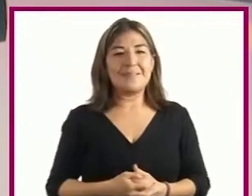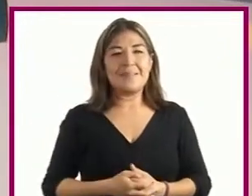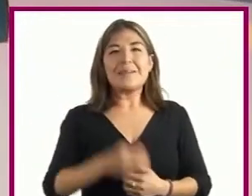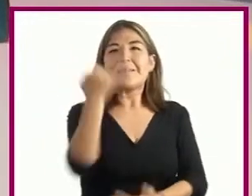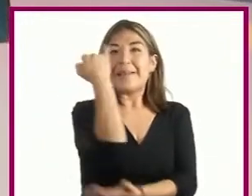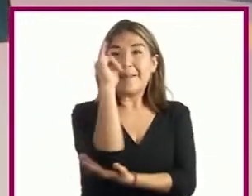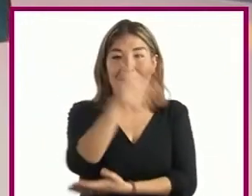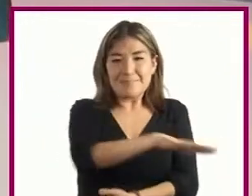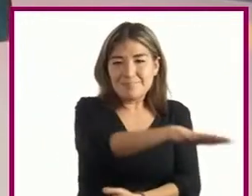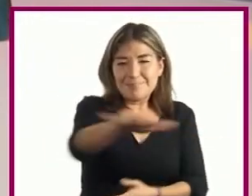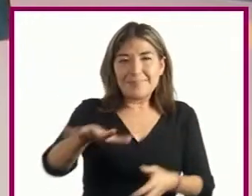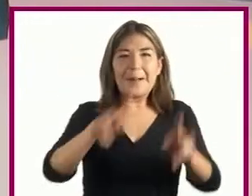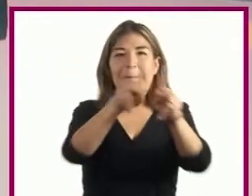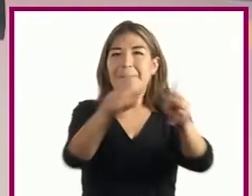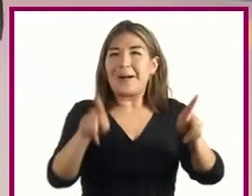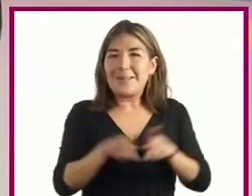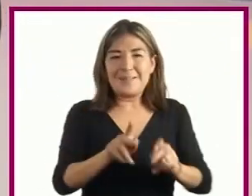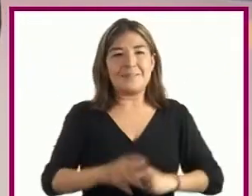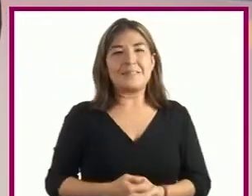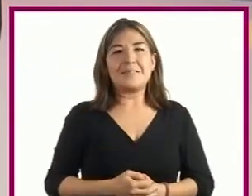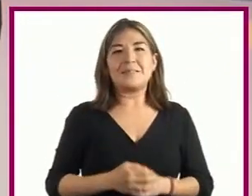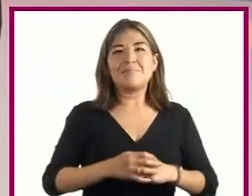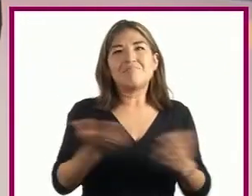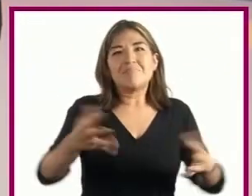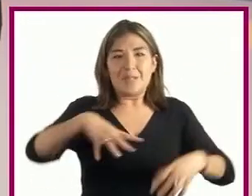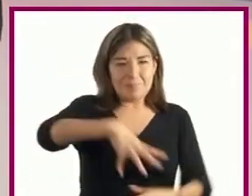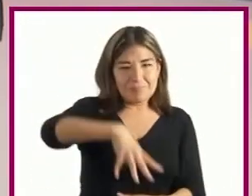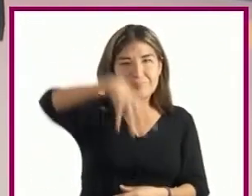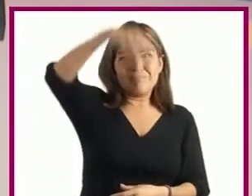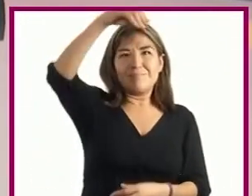los jardines del palacio, una torre.